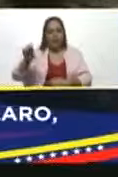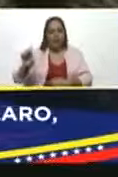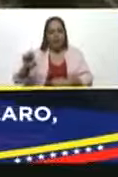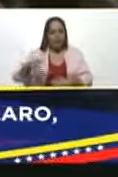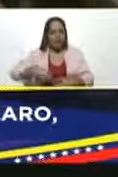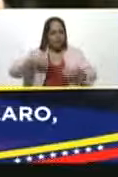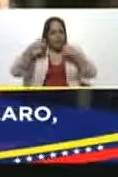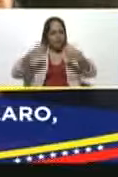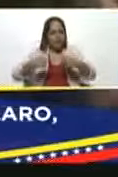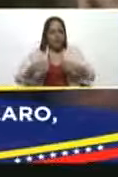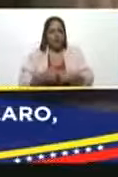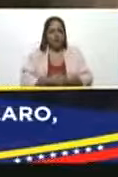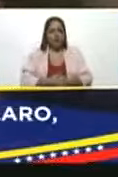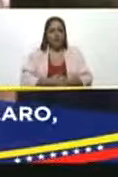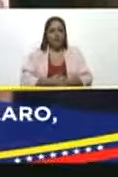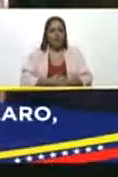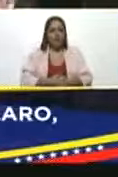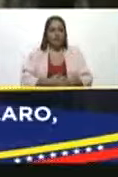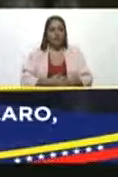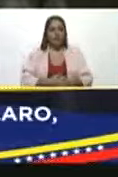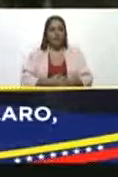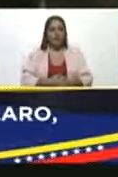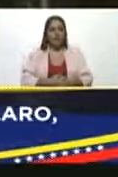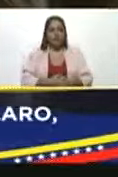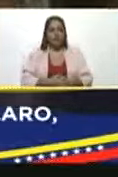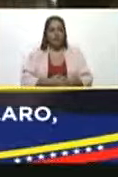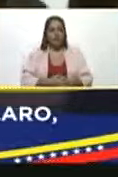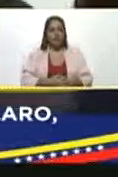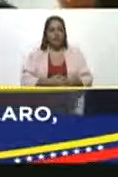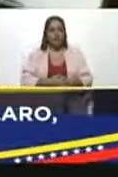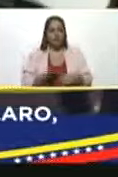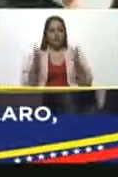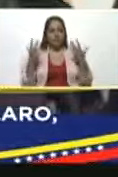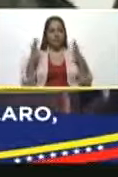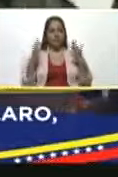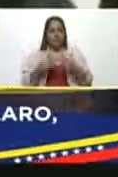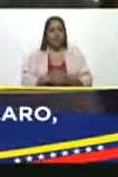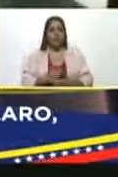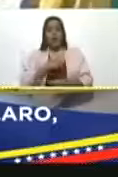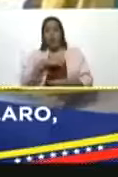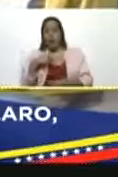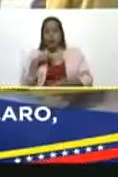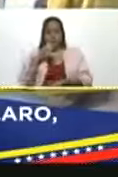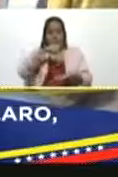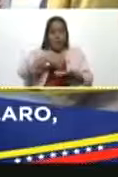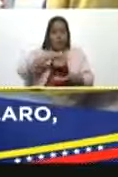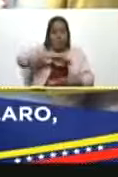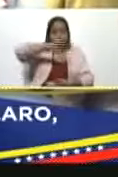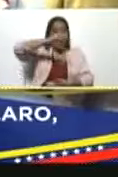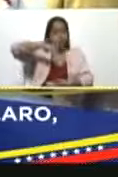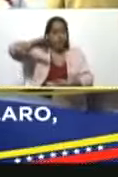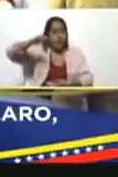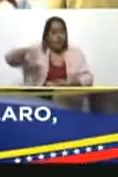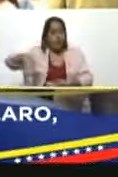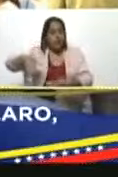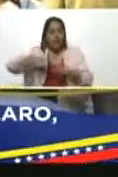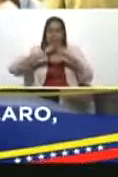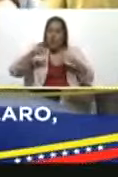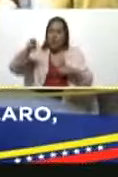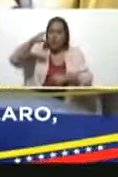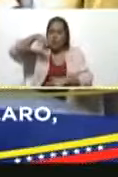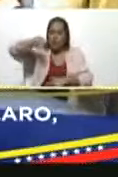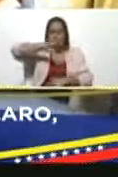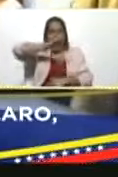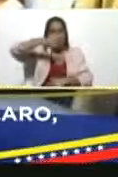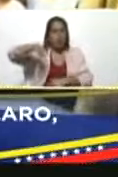¡Cocorote ruge! Bueno, hemos venido a esta montaña. Todas estas montañas de por acá.